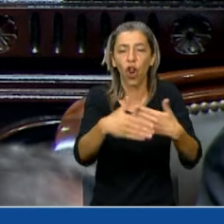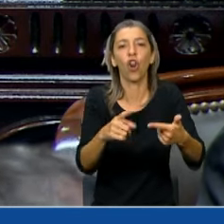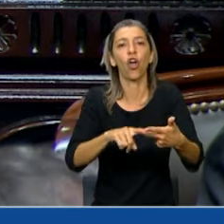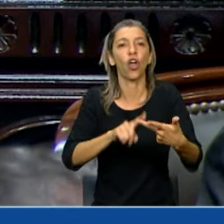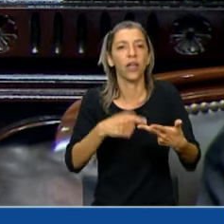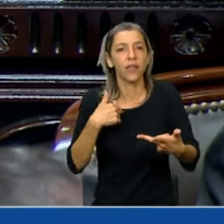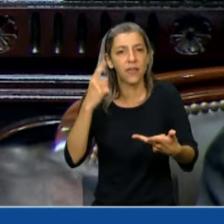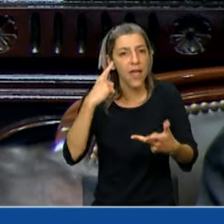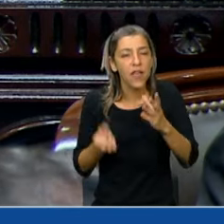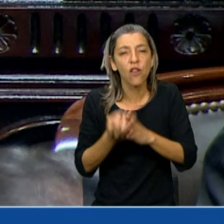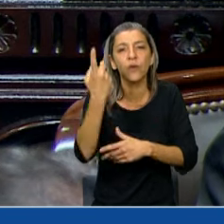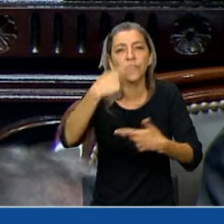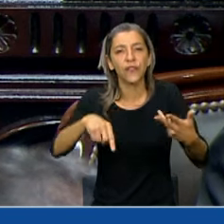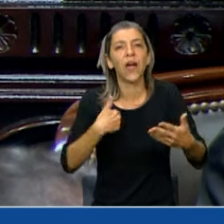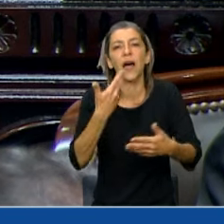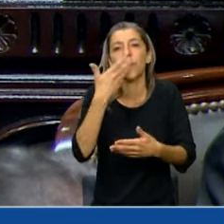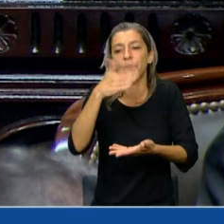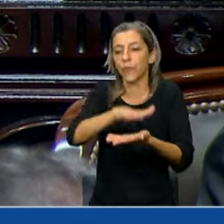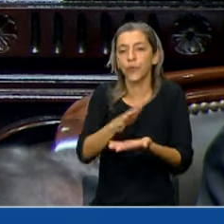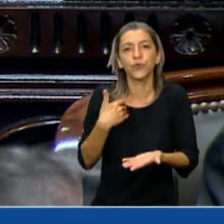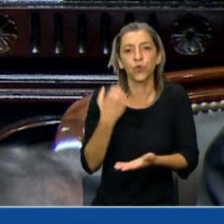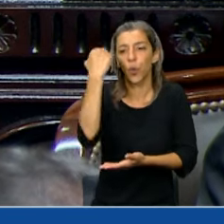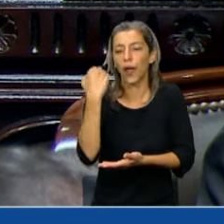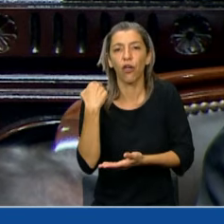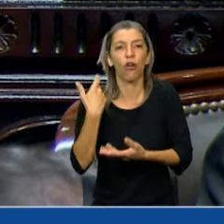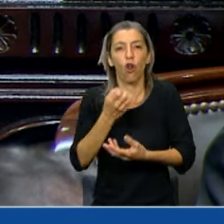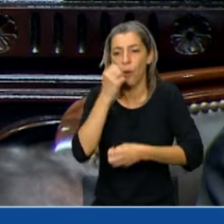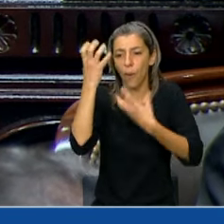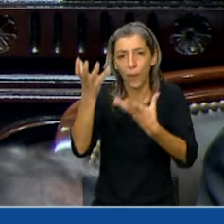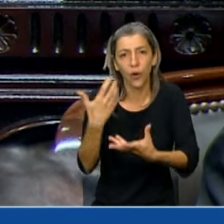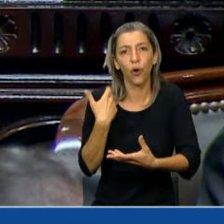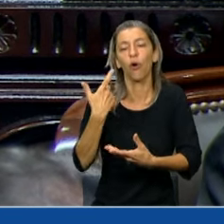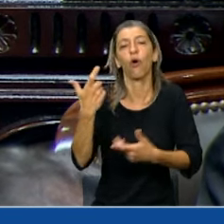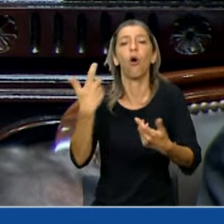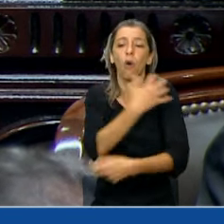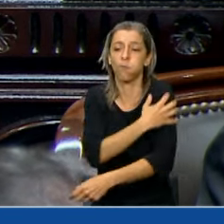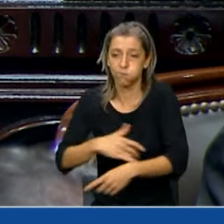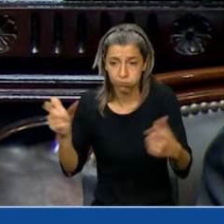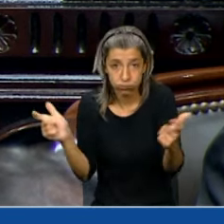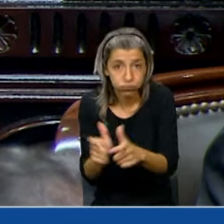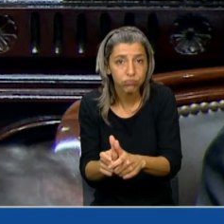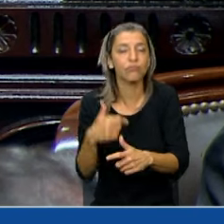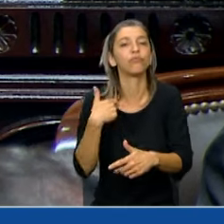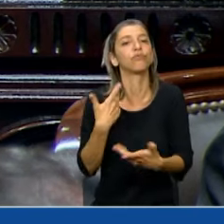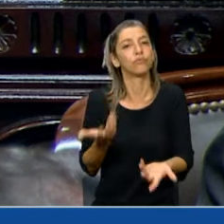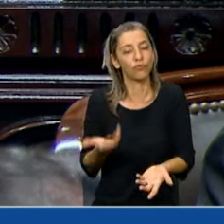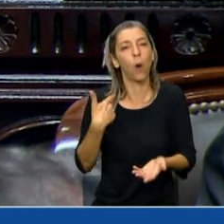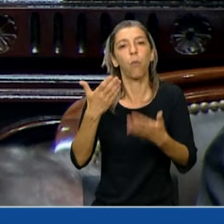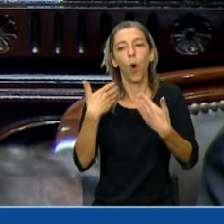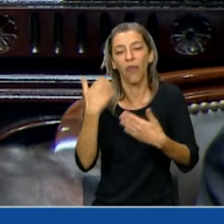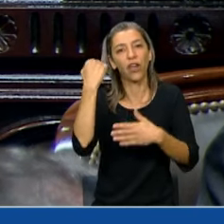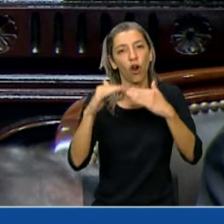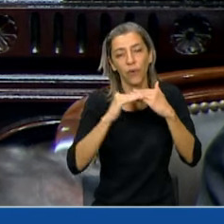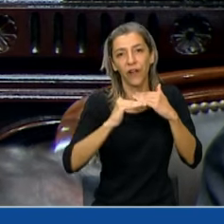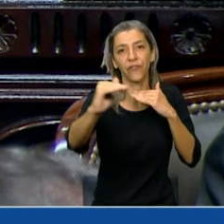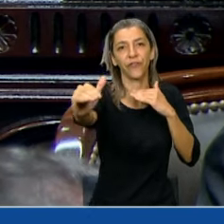Progreso de la generación de riqueza de la reducción de la pobreza de un crecimiento económico sustentable